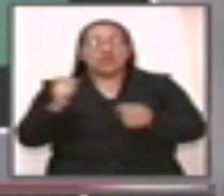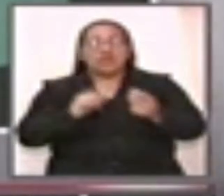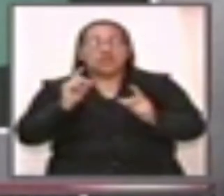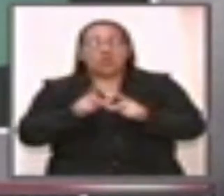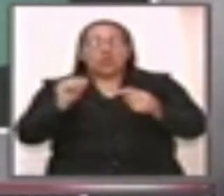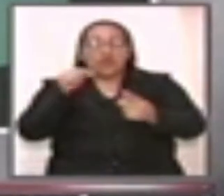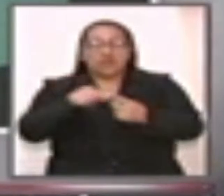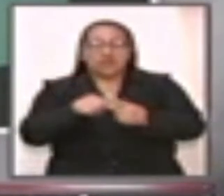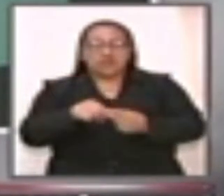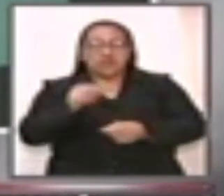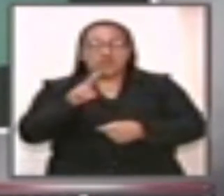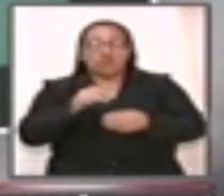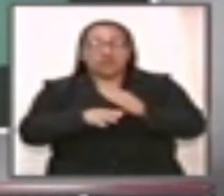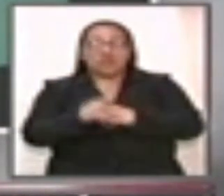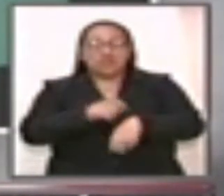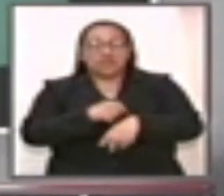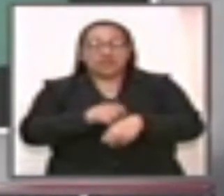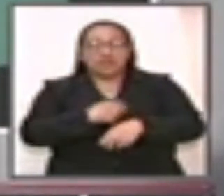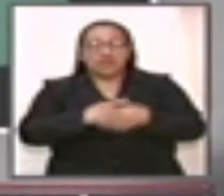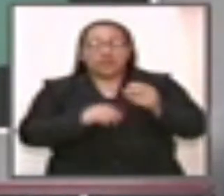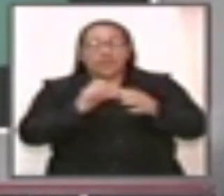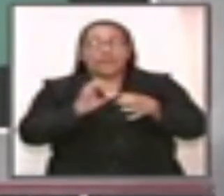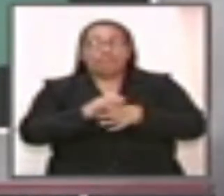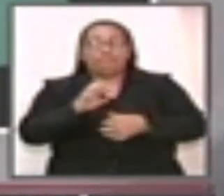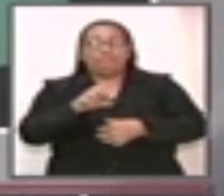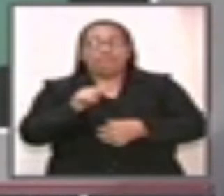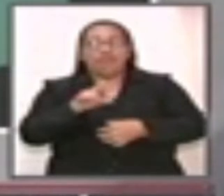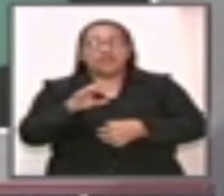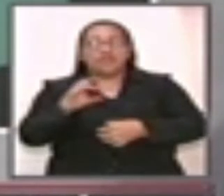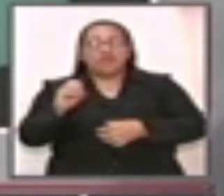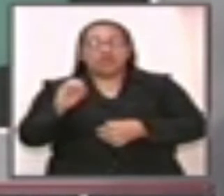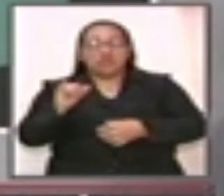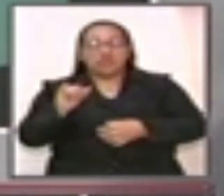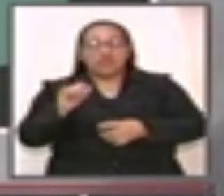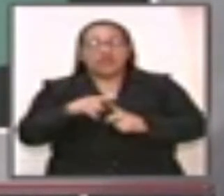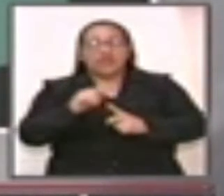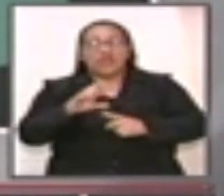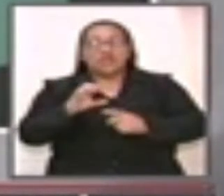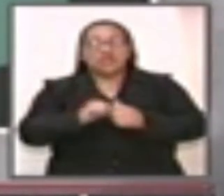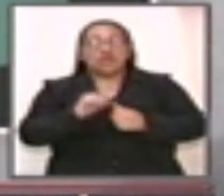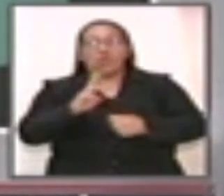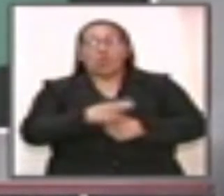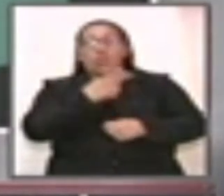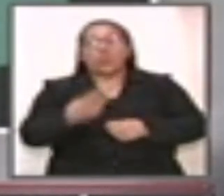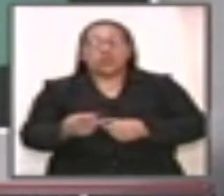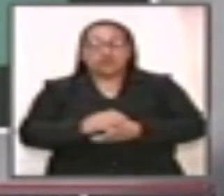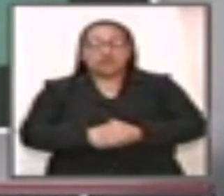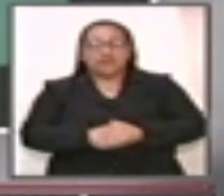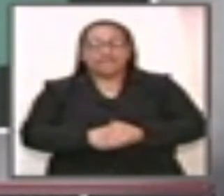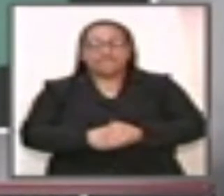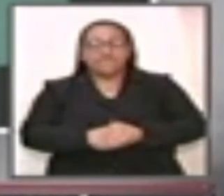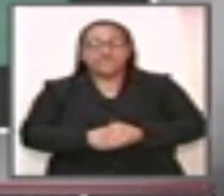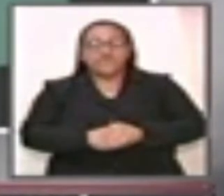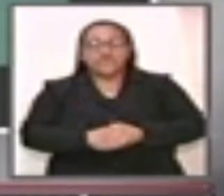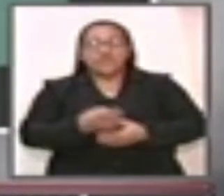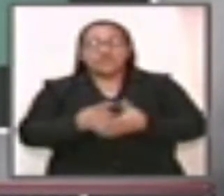destino, 2 por entrar en vigencia, que son la Alianza del Pacífico y el TLC con Honduras. ¿Qué es